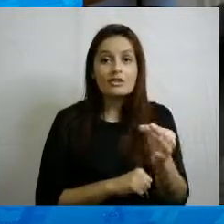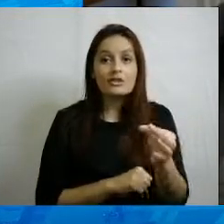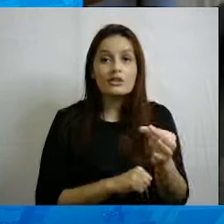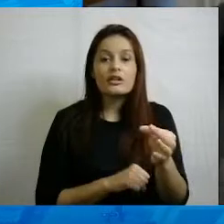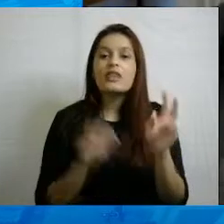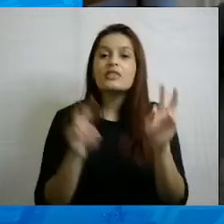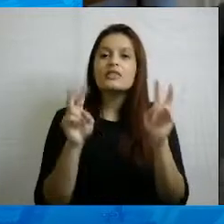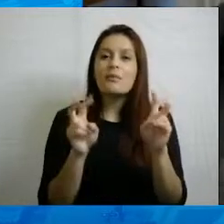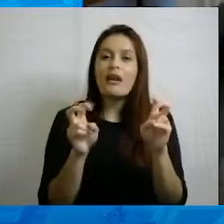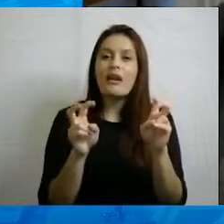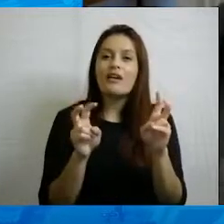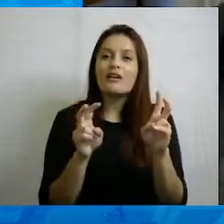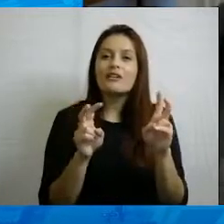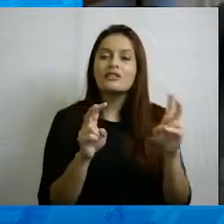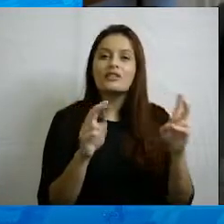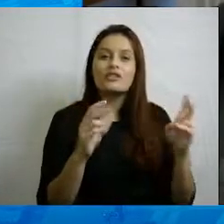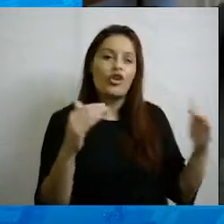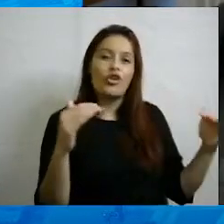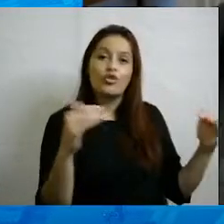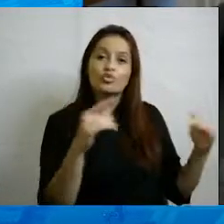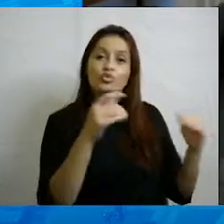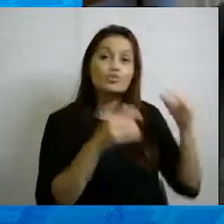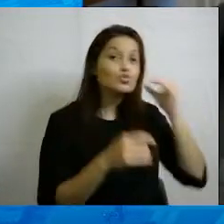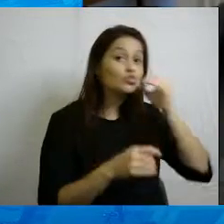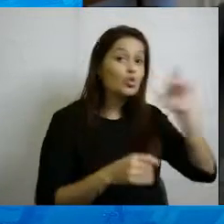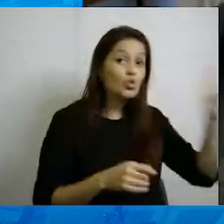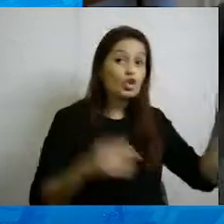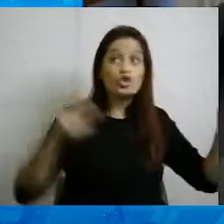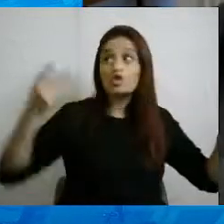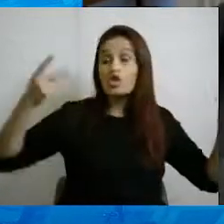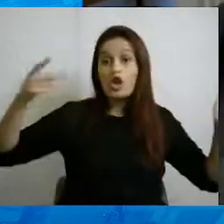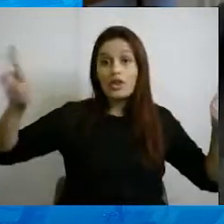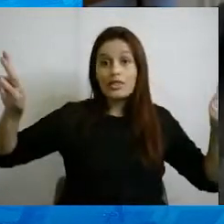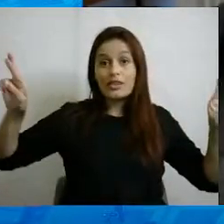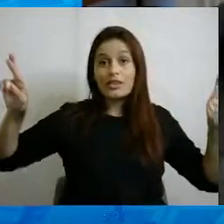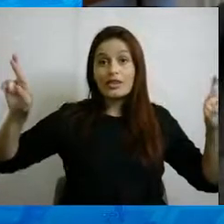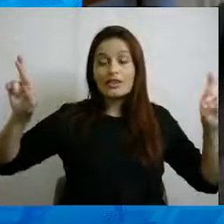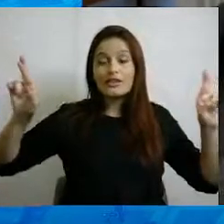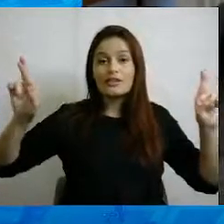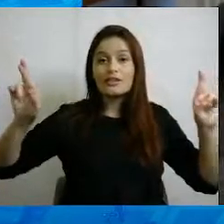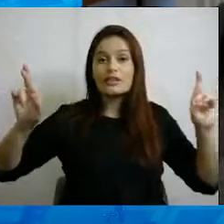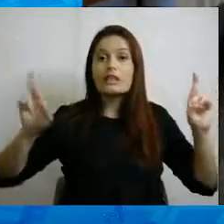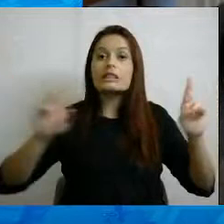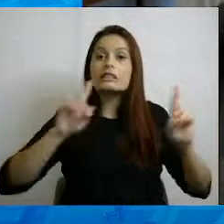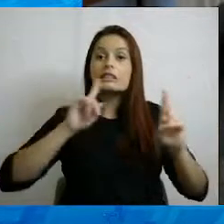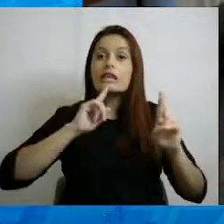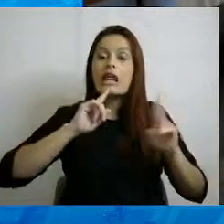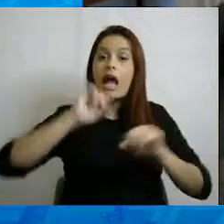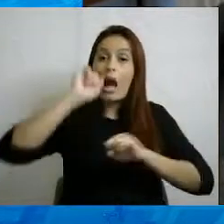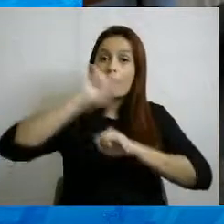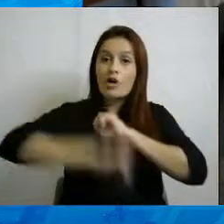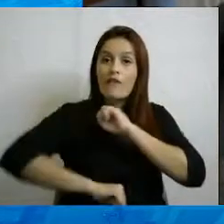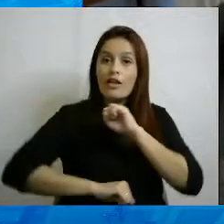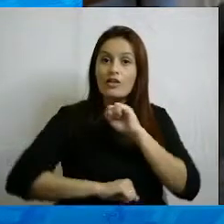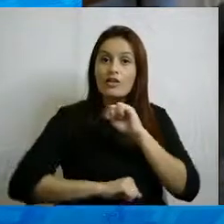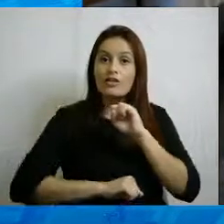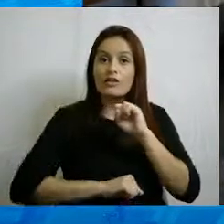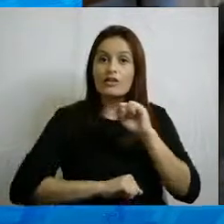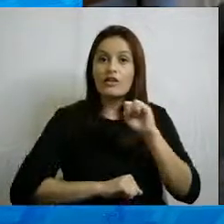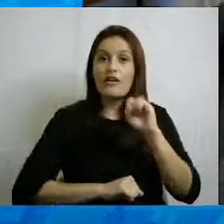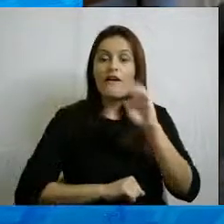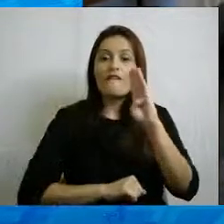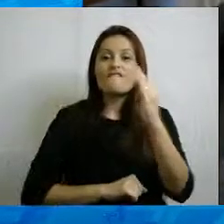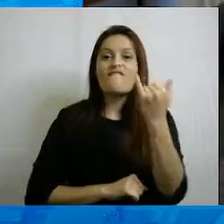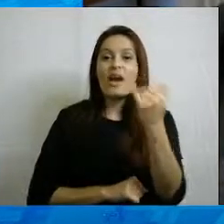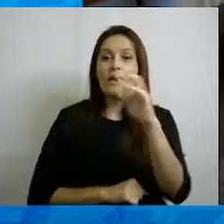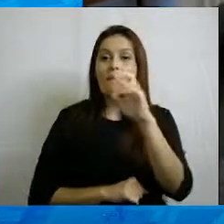a la conectividad entre el sector sur y el sector norte de la comuna, está aprobado el diseño del Bypass Melipilla. Ese